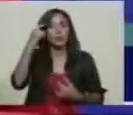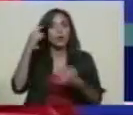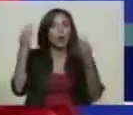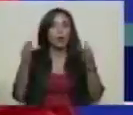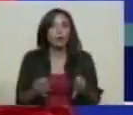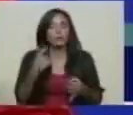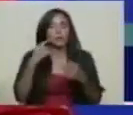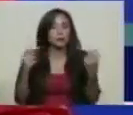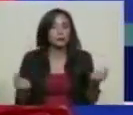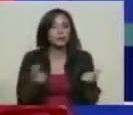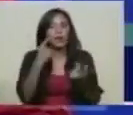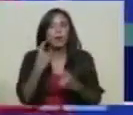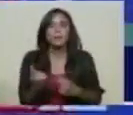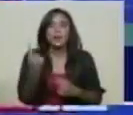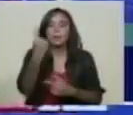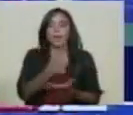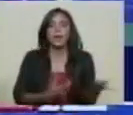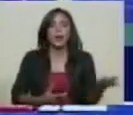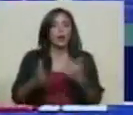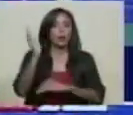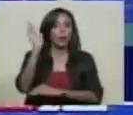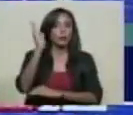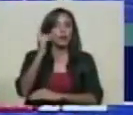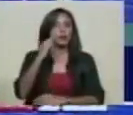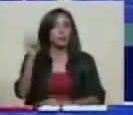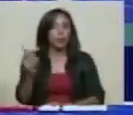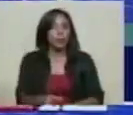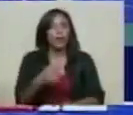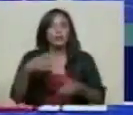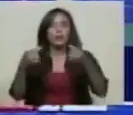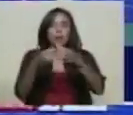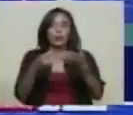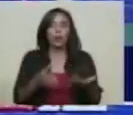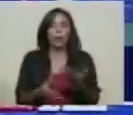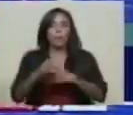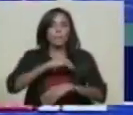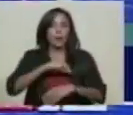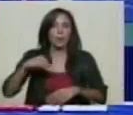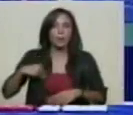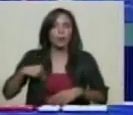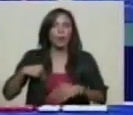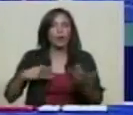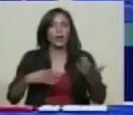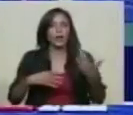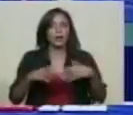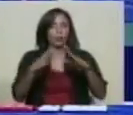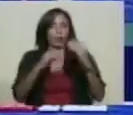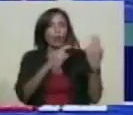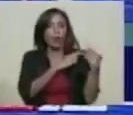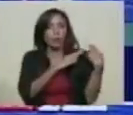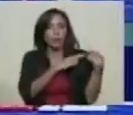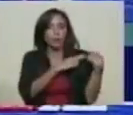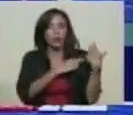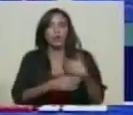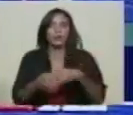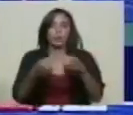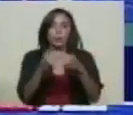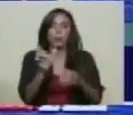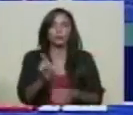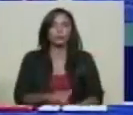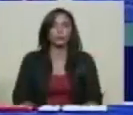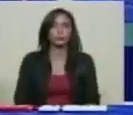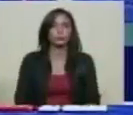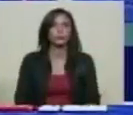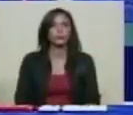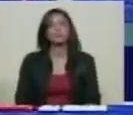la primera plenaria del Comando Central Bolivariano como instancia máxima de dirección del partido